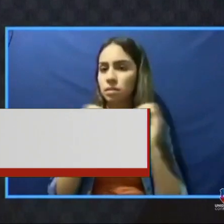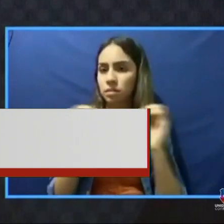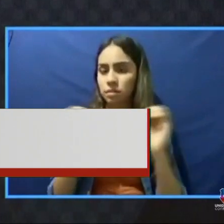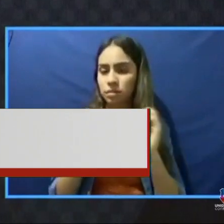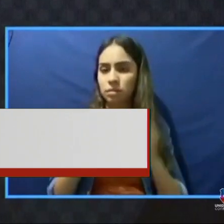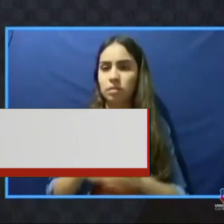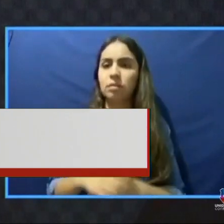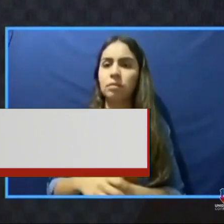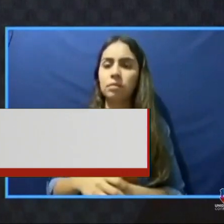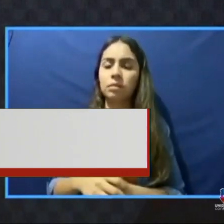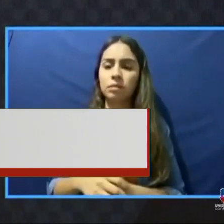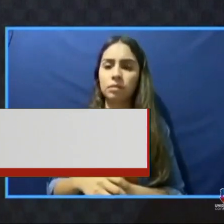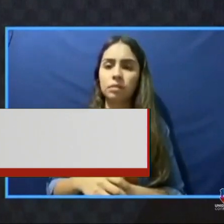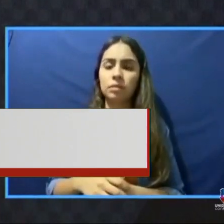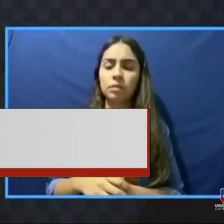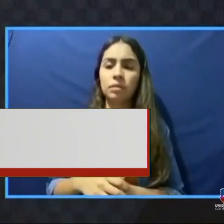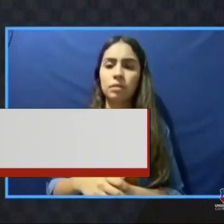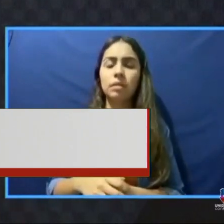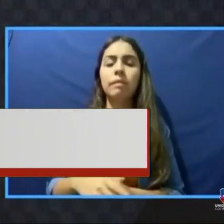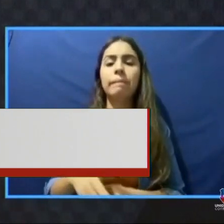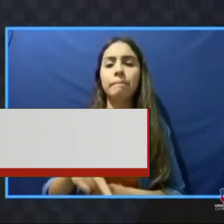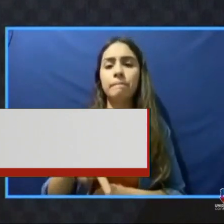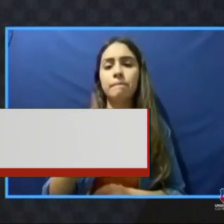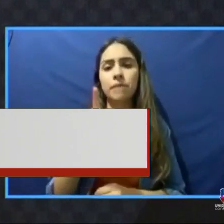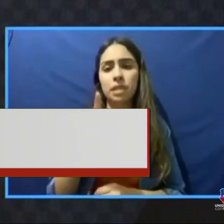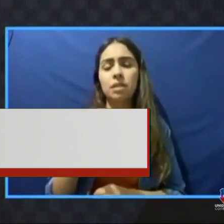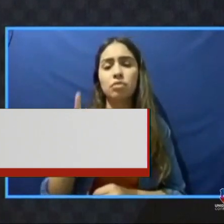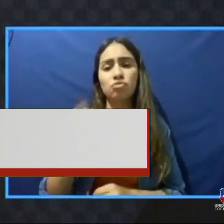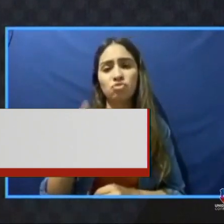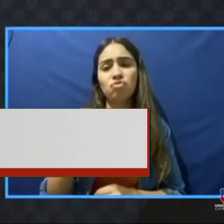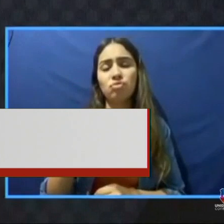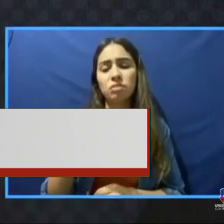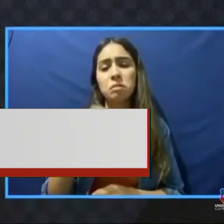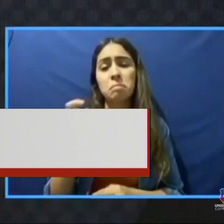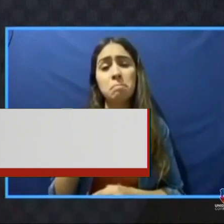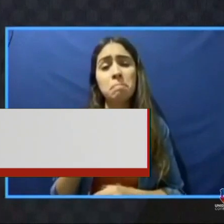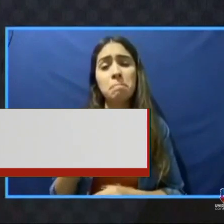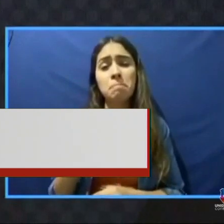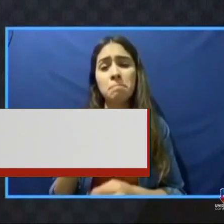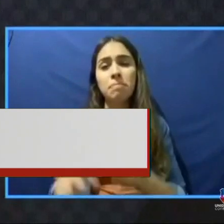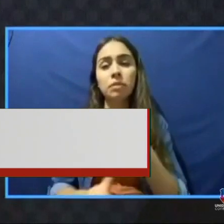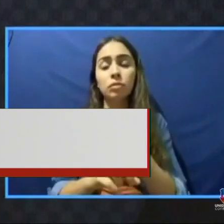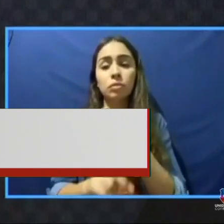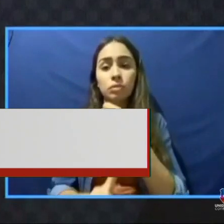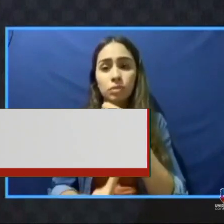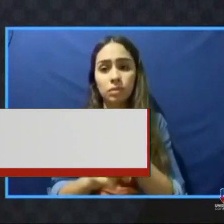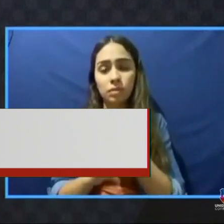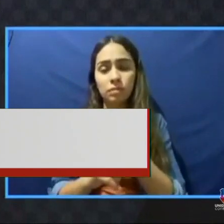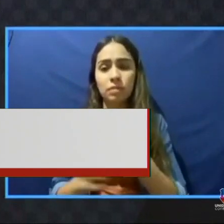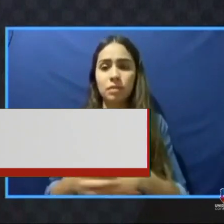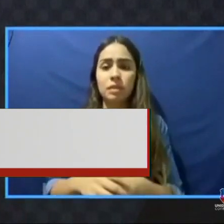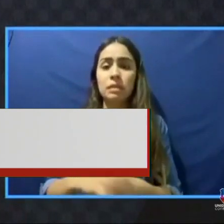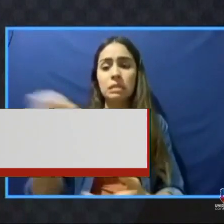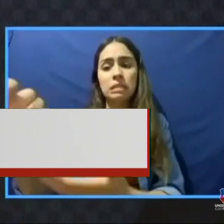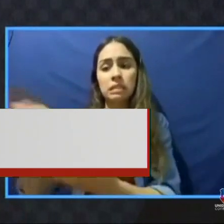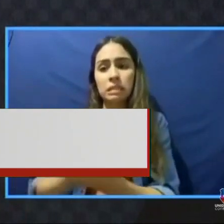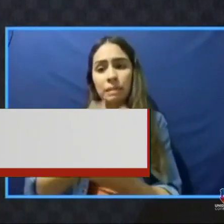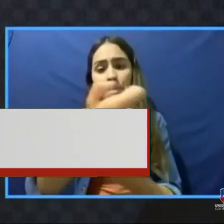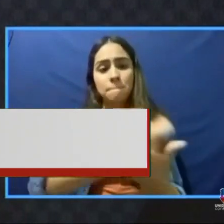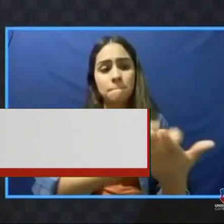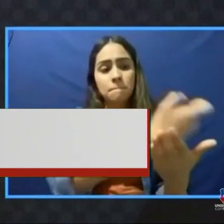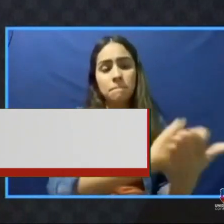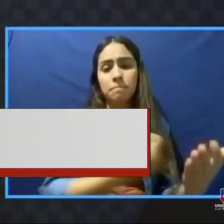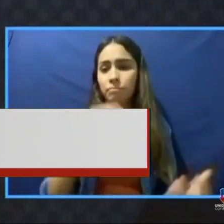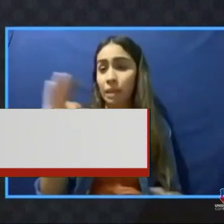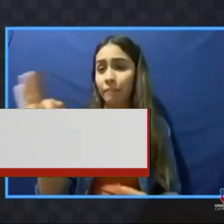de los ingresos federales, de la recaudación federal participable. se calcula